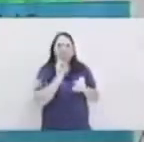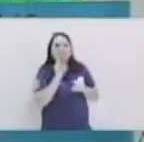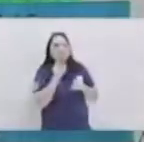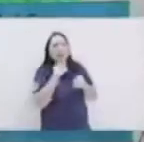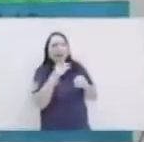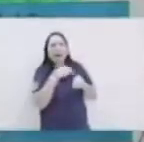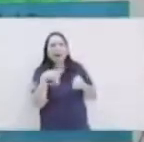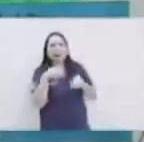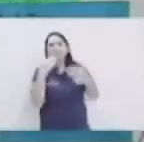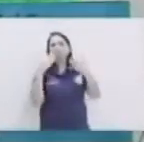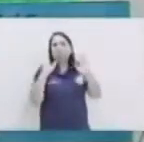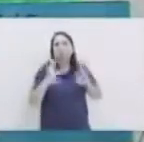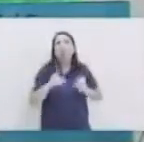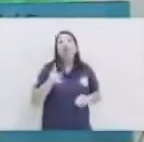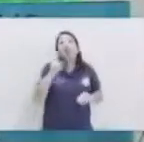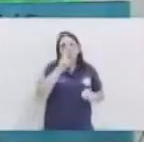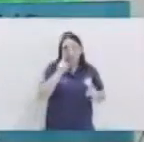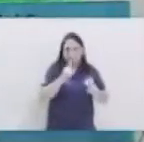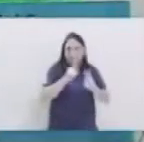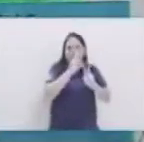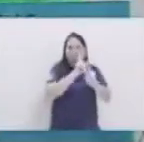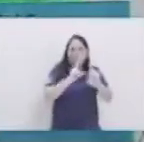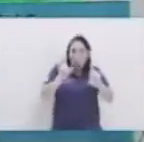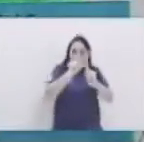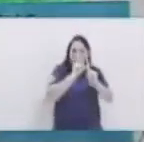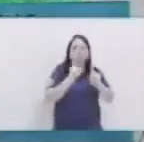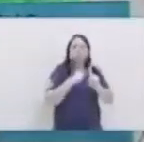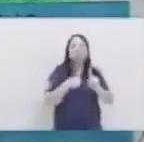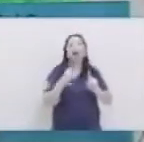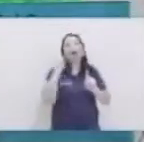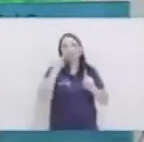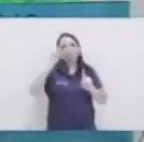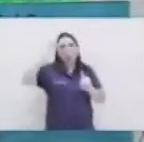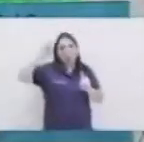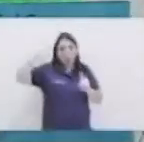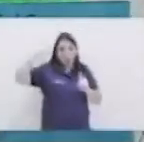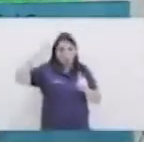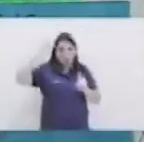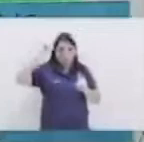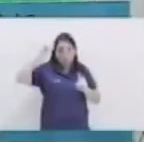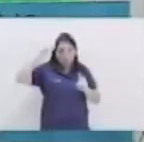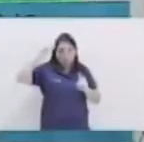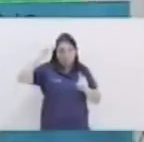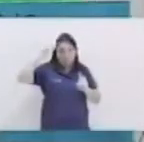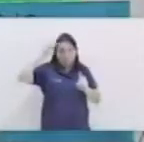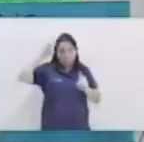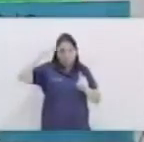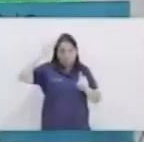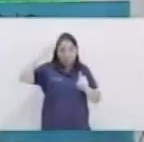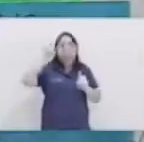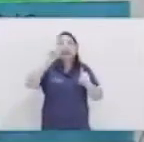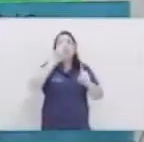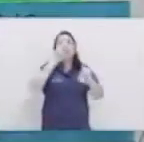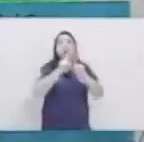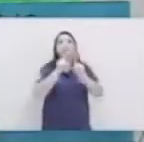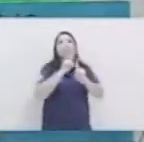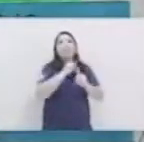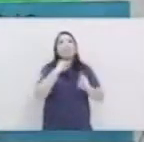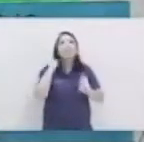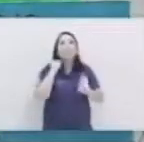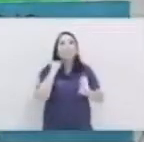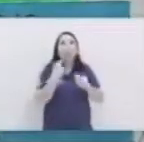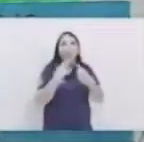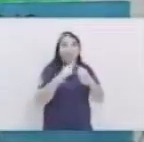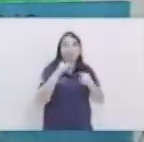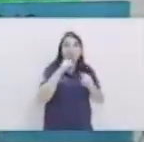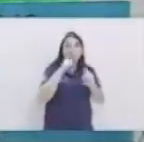sí habían como especies políticas, clases políticas, pero lo que buscaba esa literatura es sus rituales.